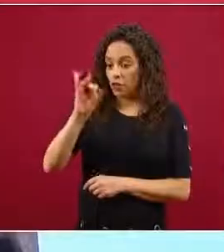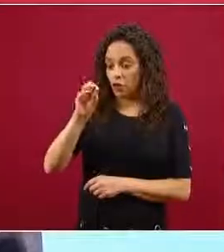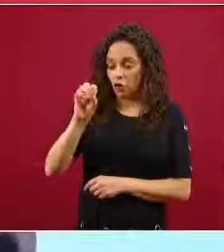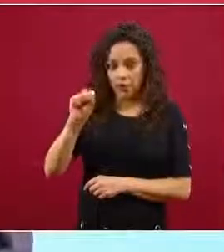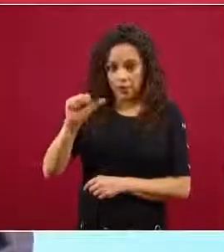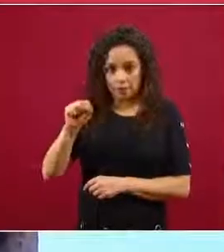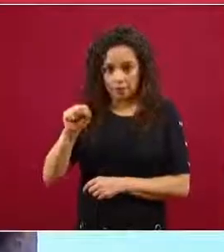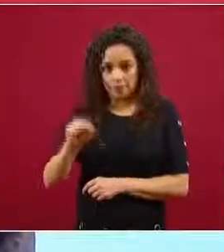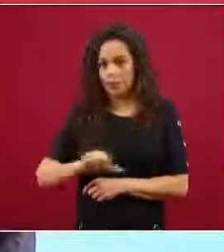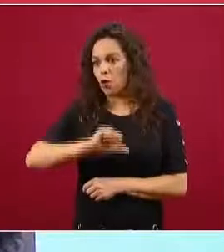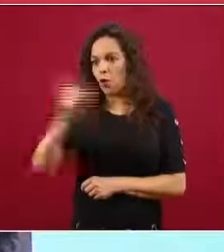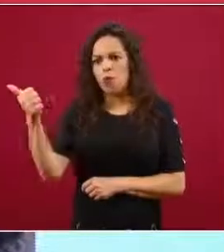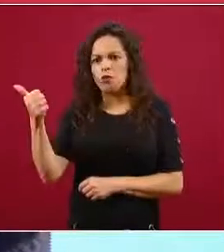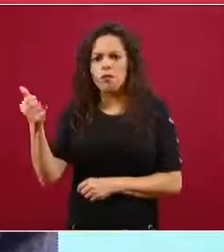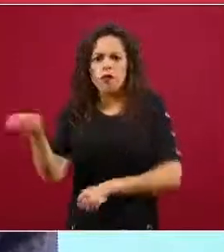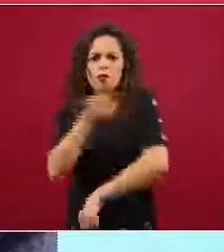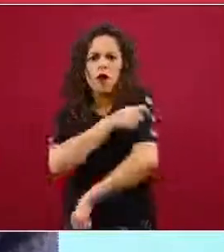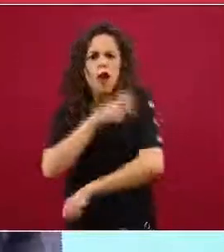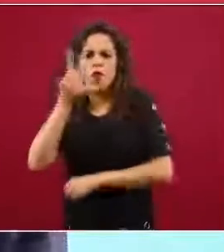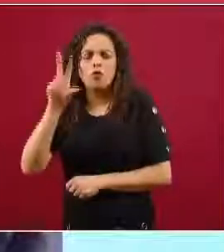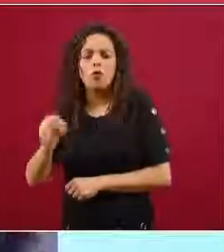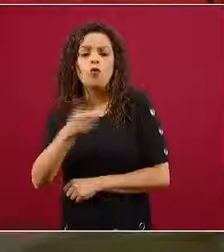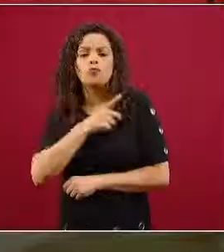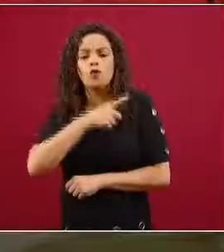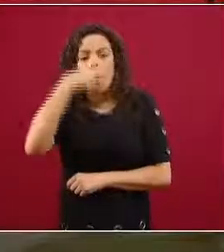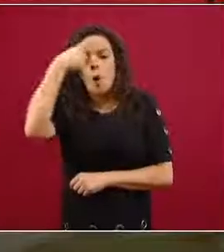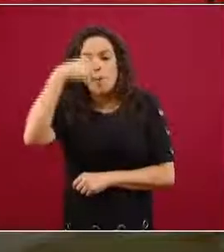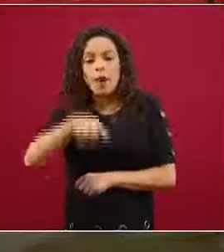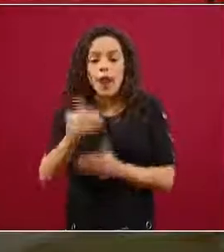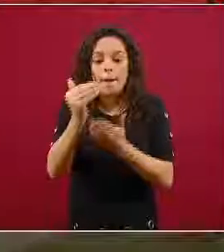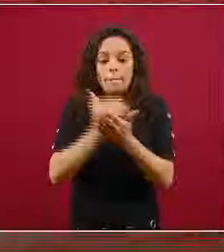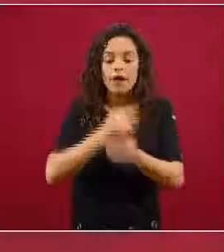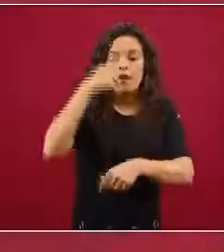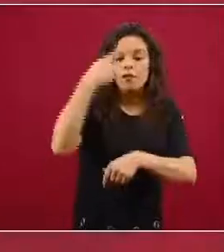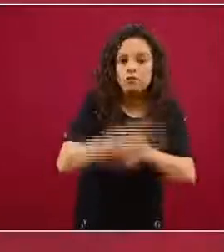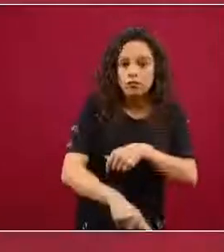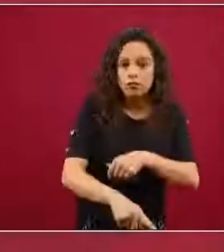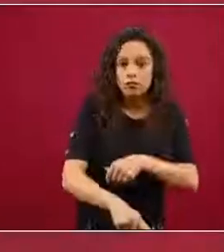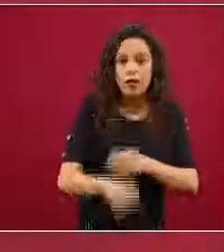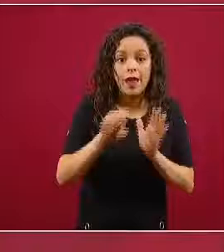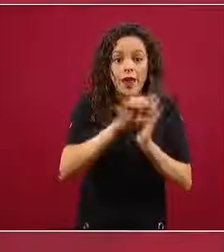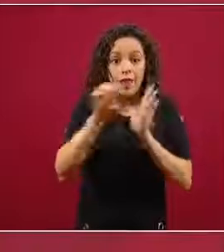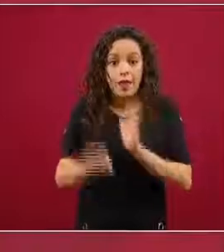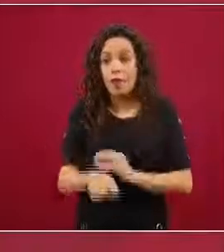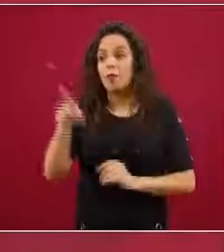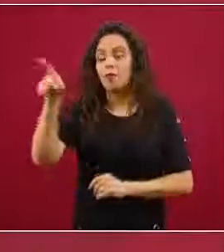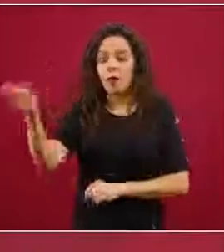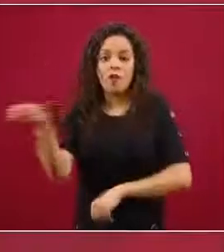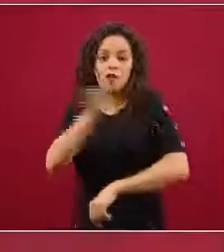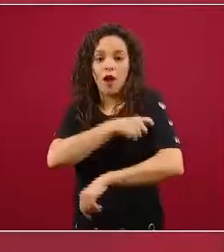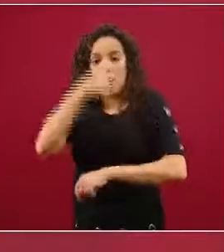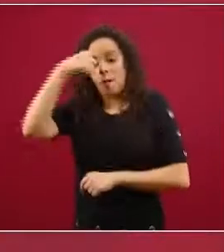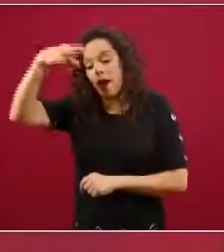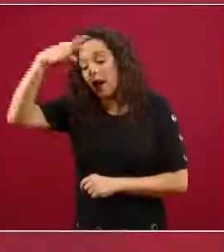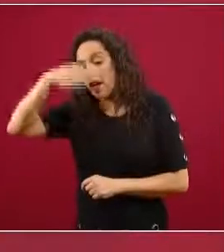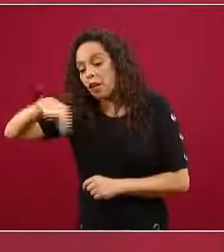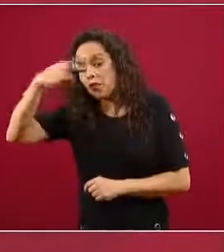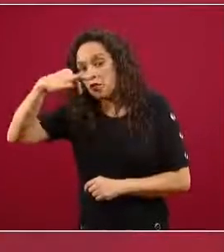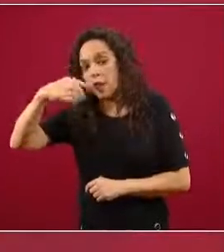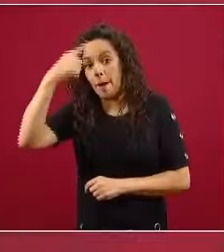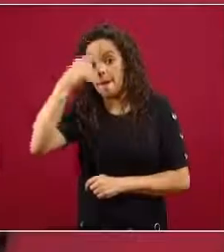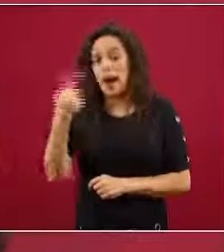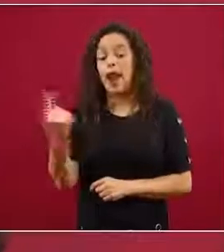objetivo mitigar o reducir riesgos. Tal es el caso de la vacuna contra la influenza, que no se utiliza con el propósito